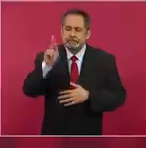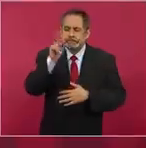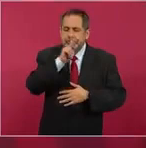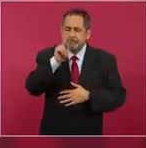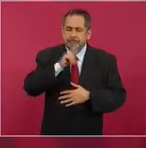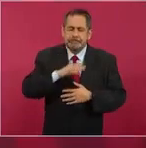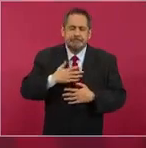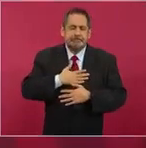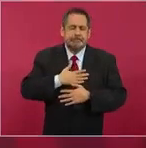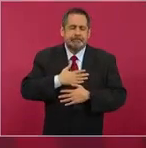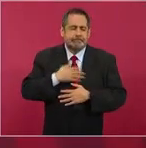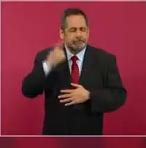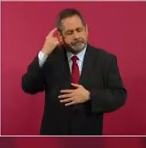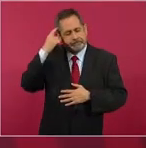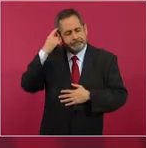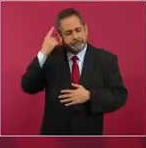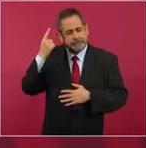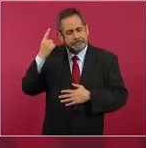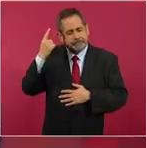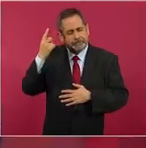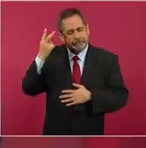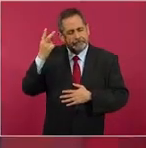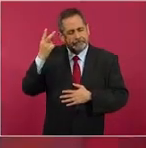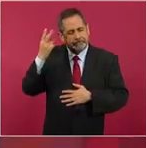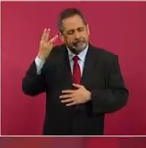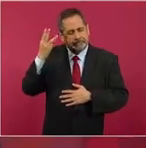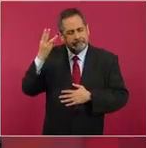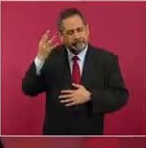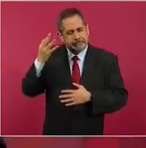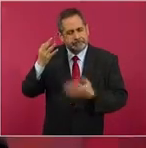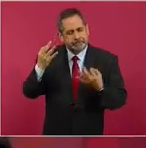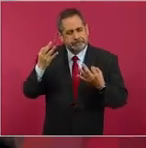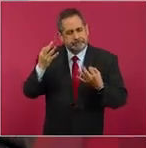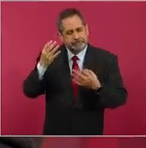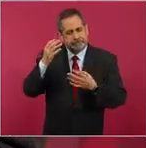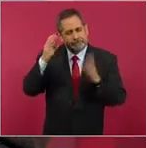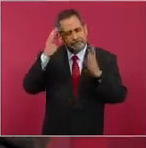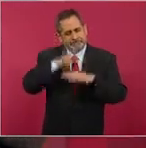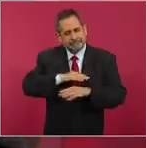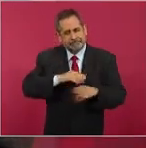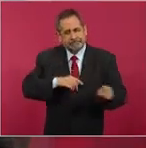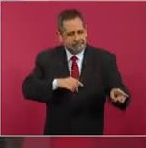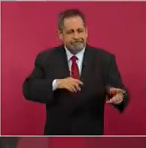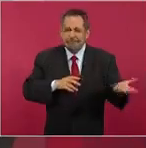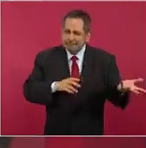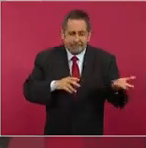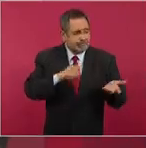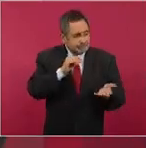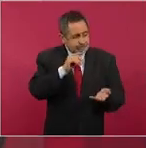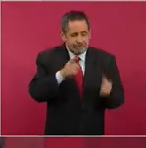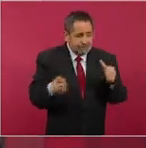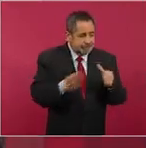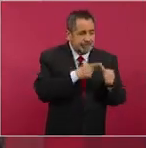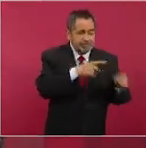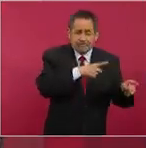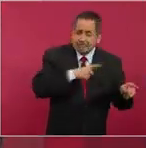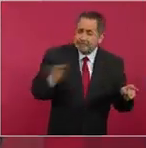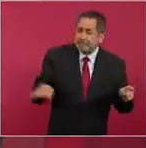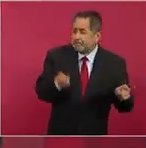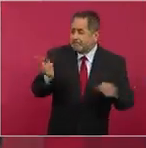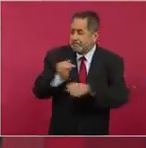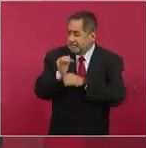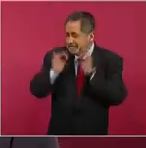que cuenten hasta 10 y que indaguen, que no se